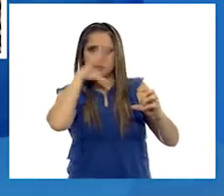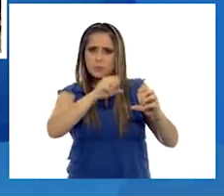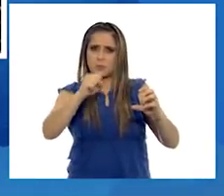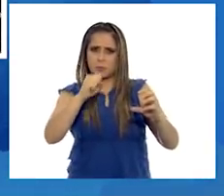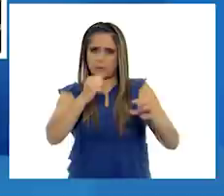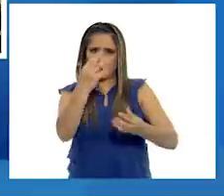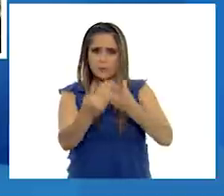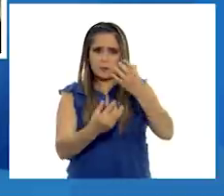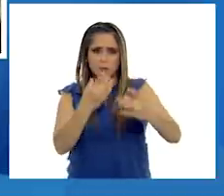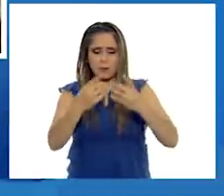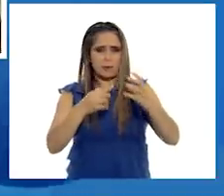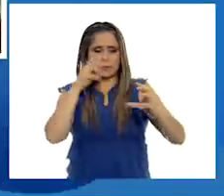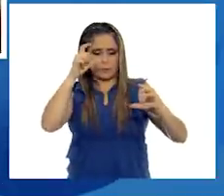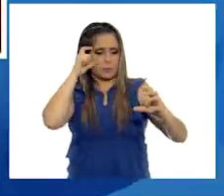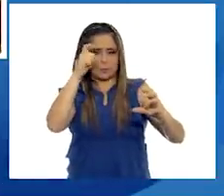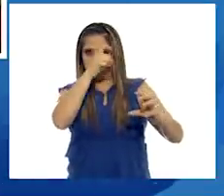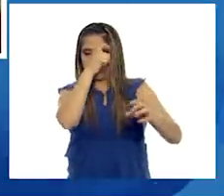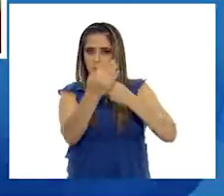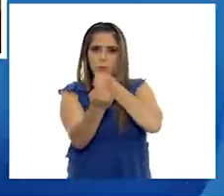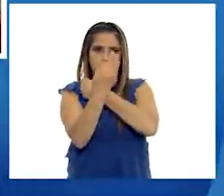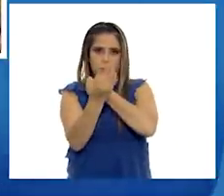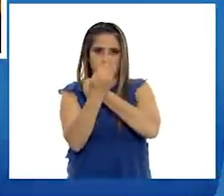En la flama. en la flama, sí.